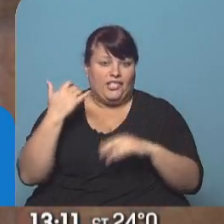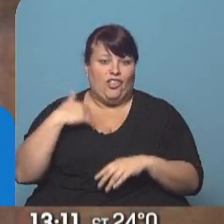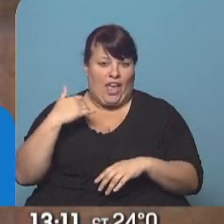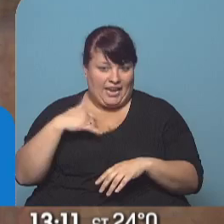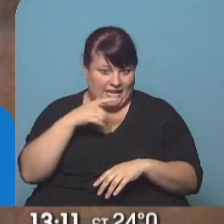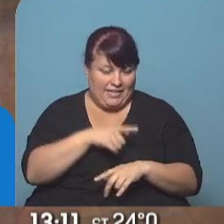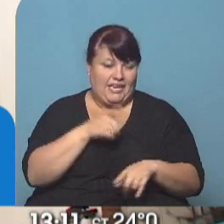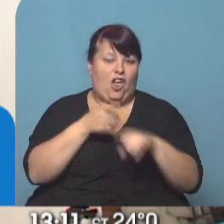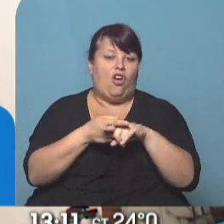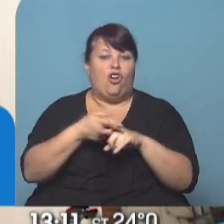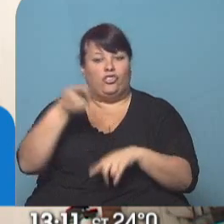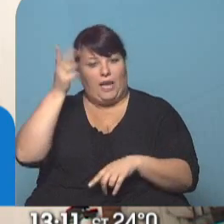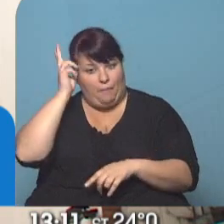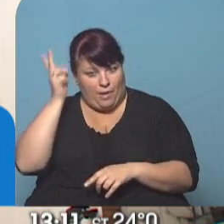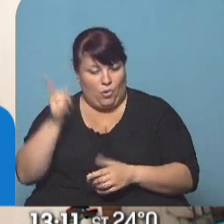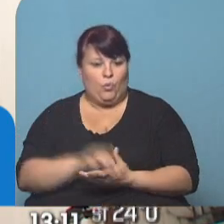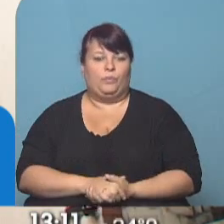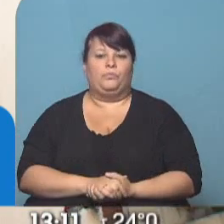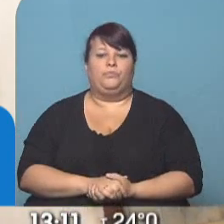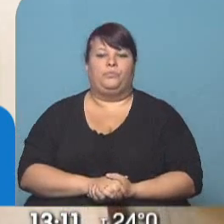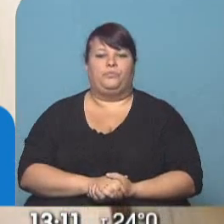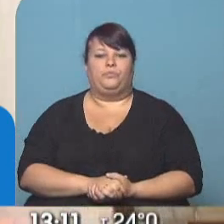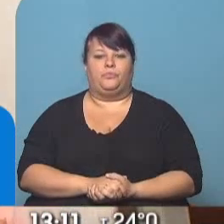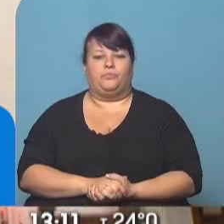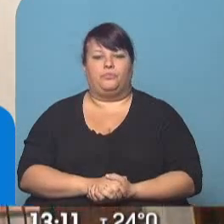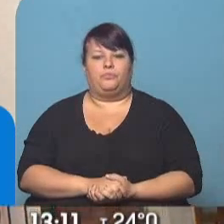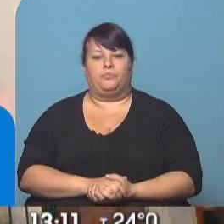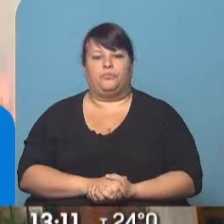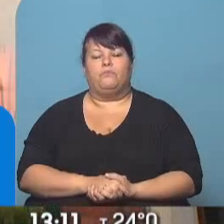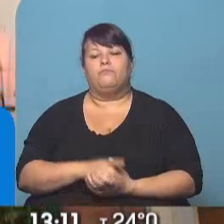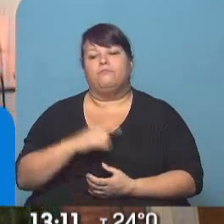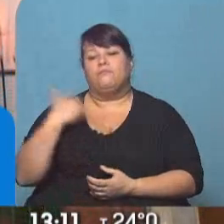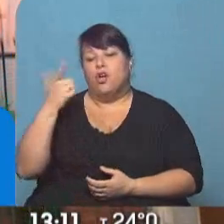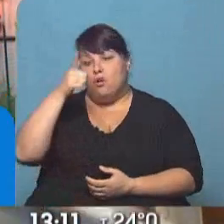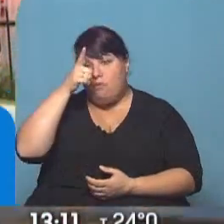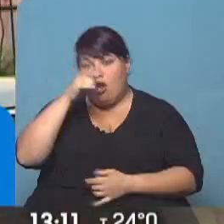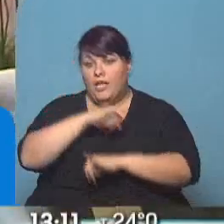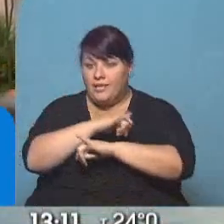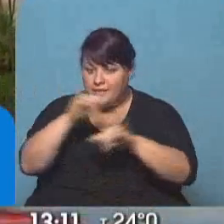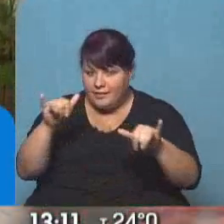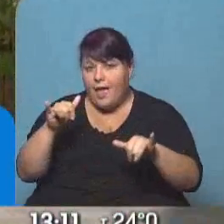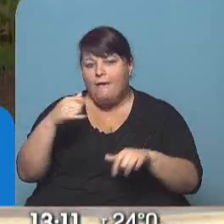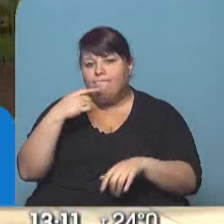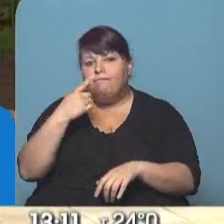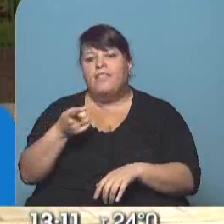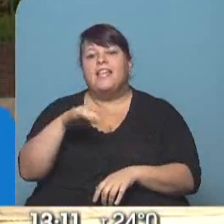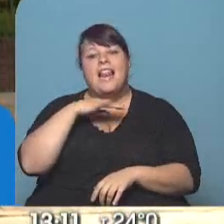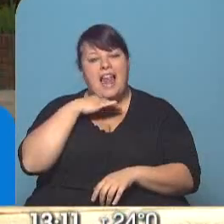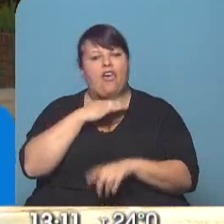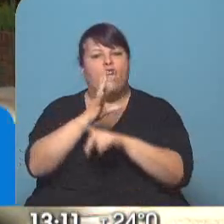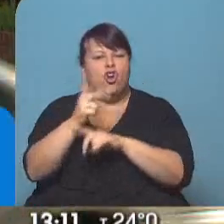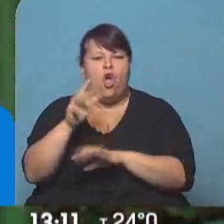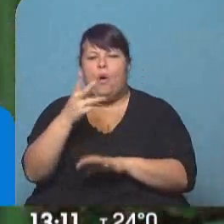el seleccionado nacional y Perú. Desde fuentes policiales afirmaron que los ladrones se